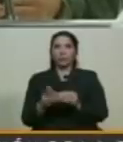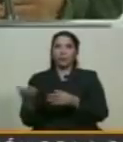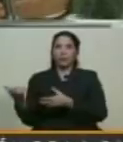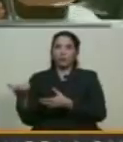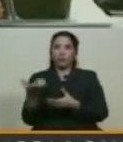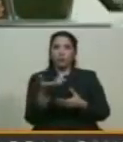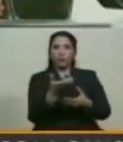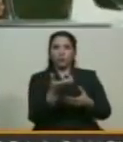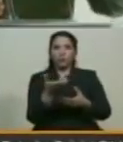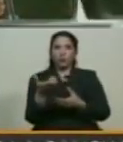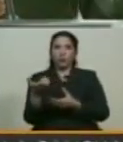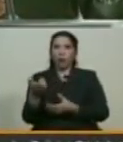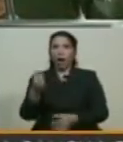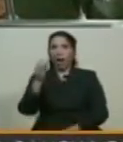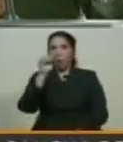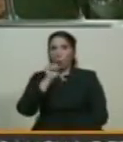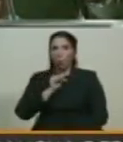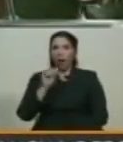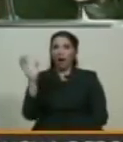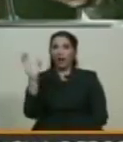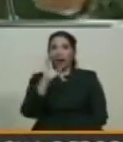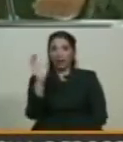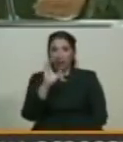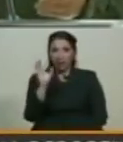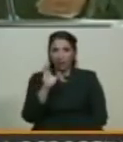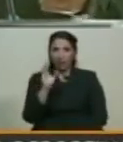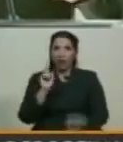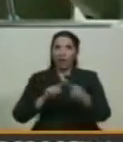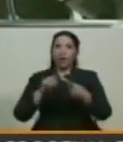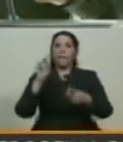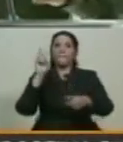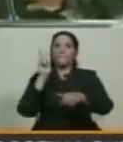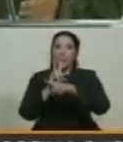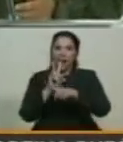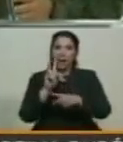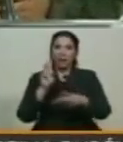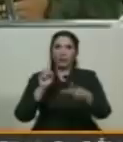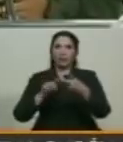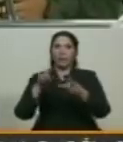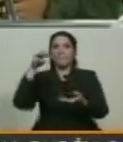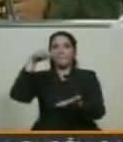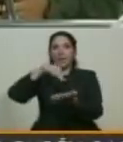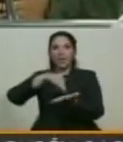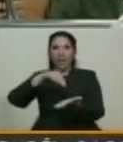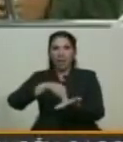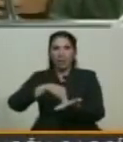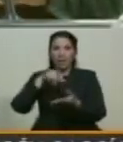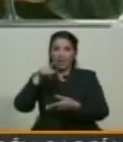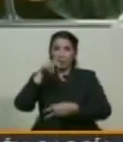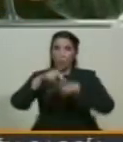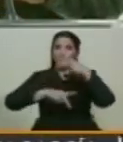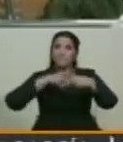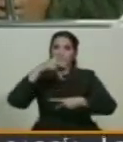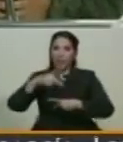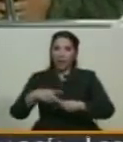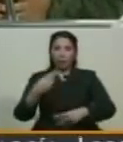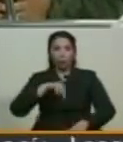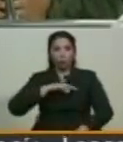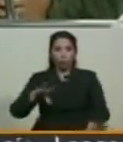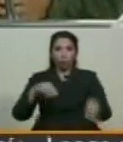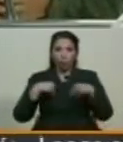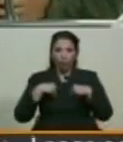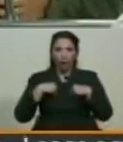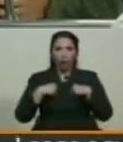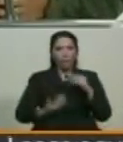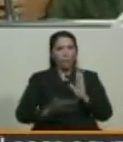agua no solamente a la capital, sino también a Vargas y parte de Miranda. Esto es un plan que hemos tomado con mucho